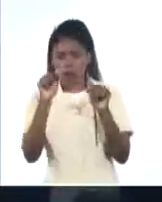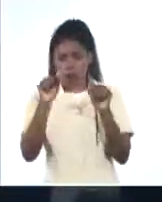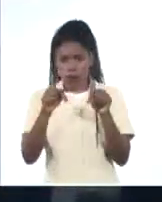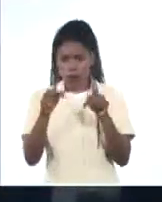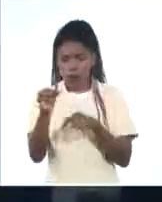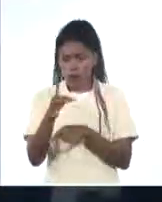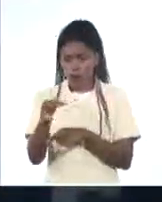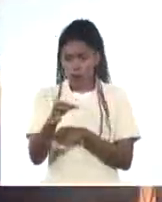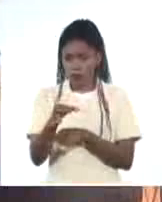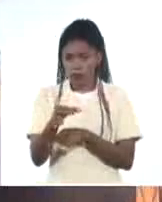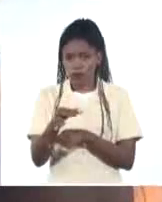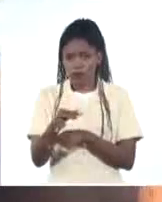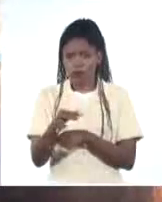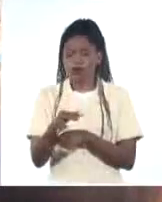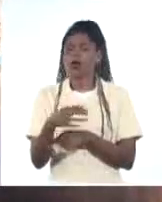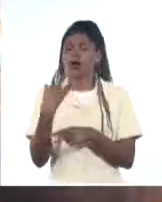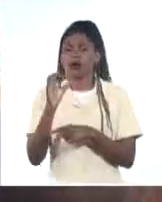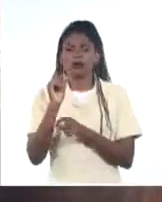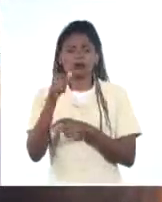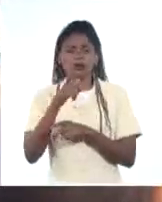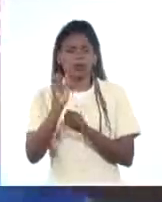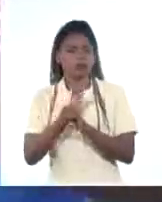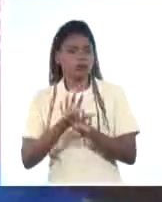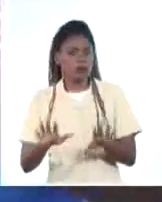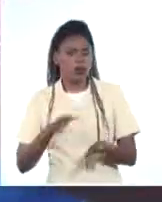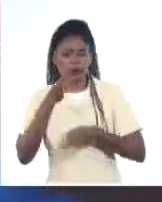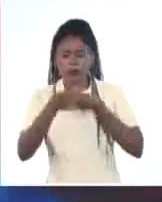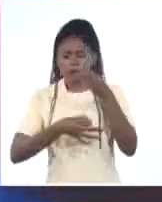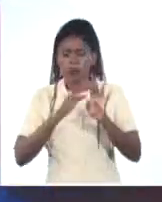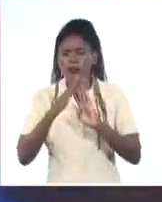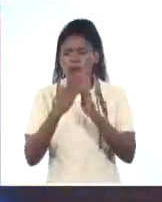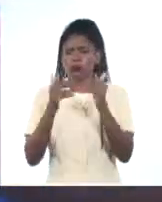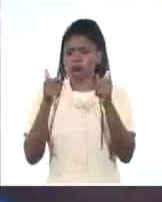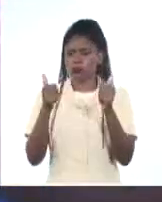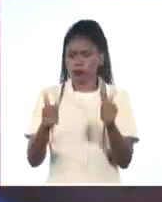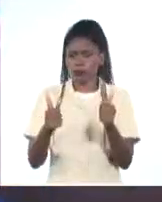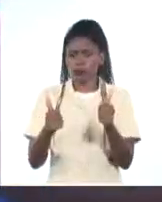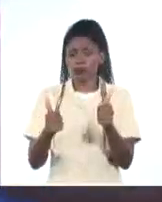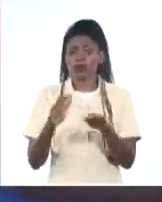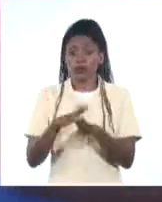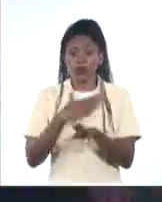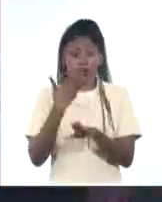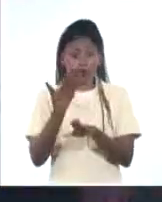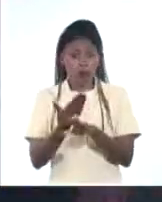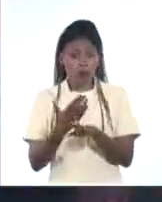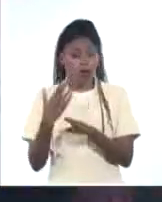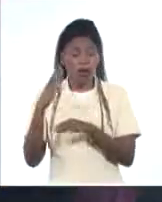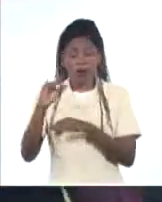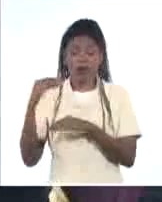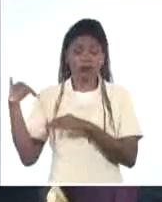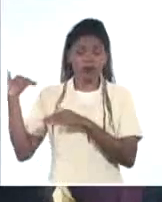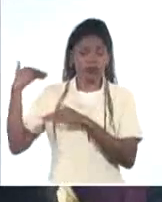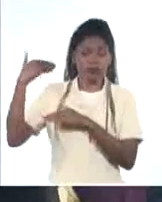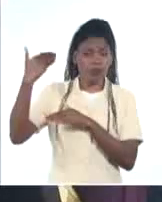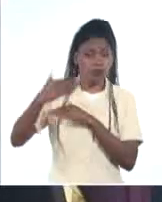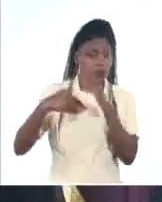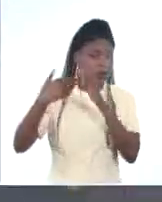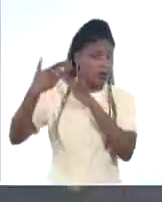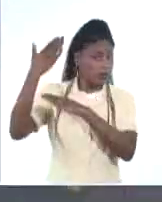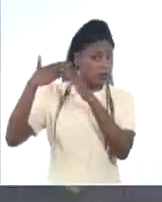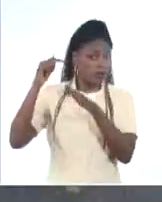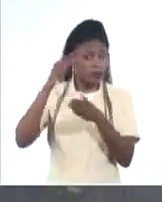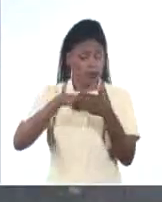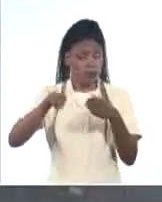en el cual, con lenguaje claro, sencillo y explicativo, expusieron la trascendencia de las elecciones generales que tendrán